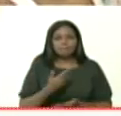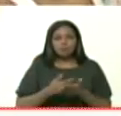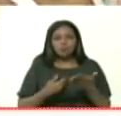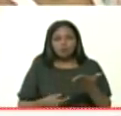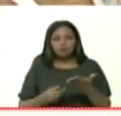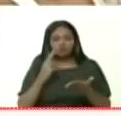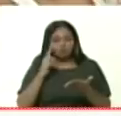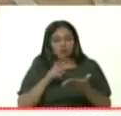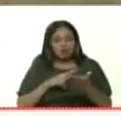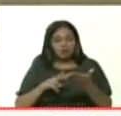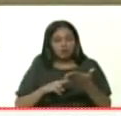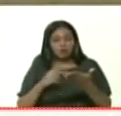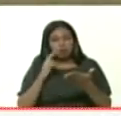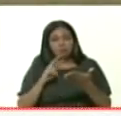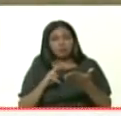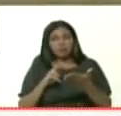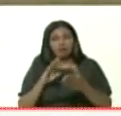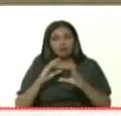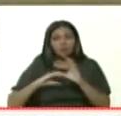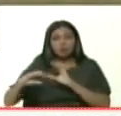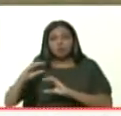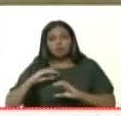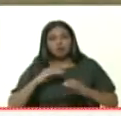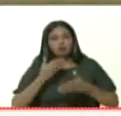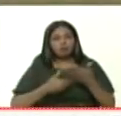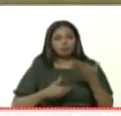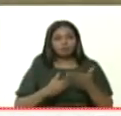leyendo el comunicado